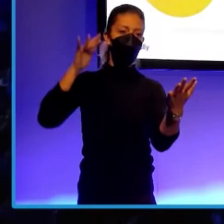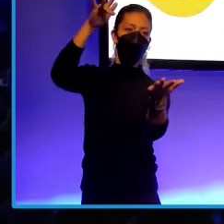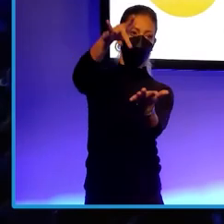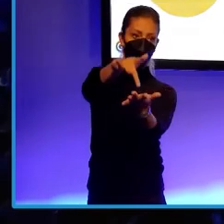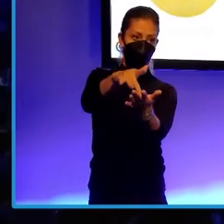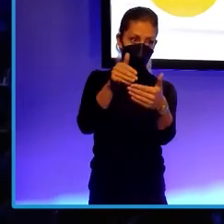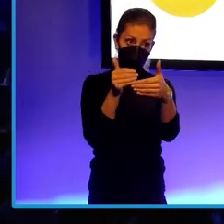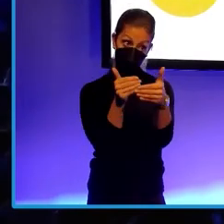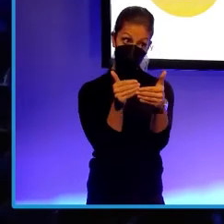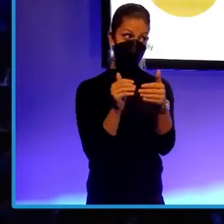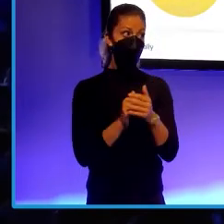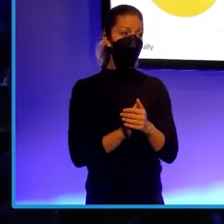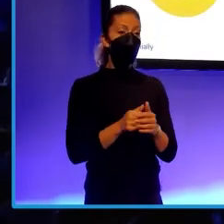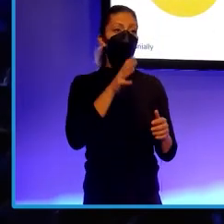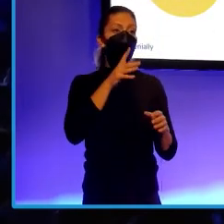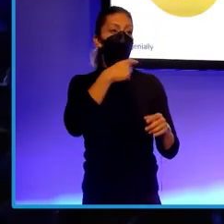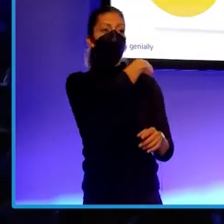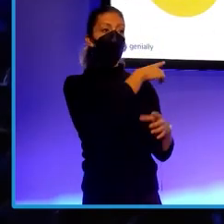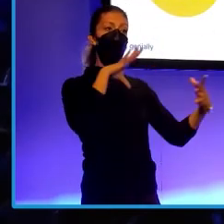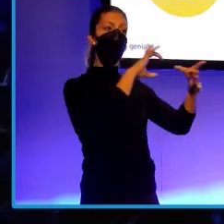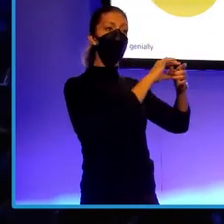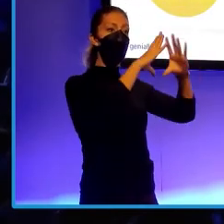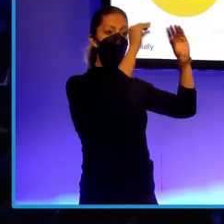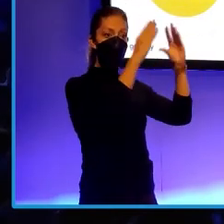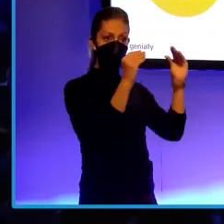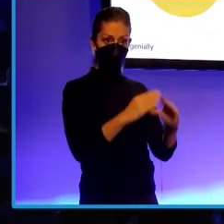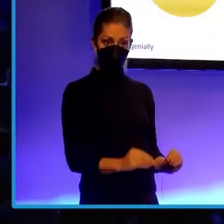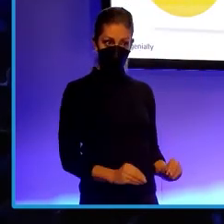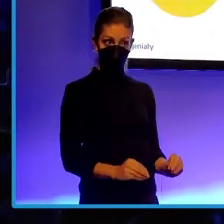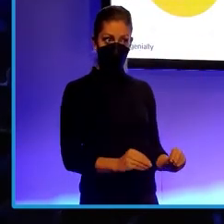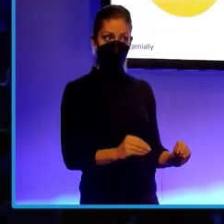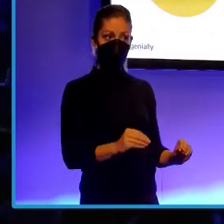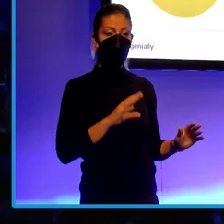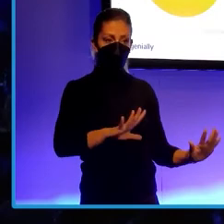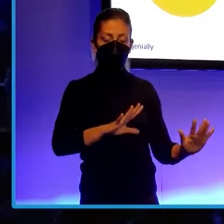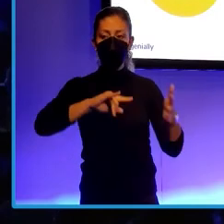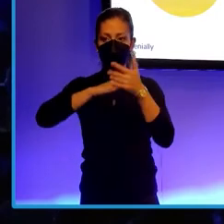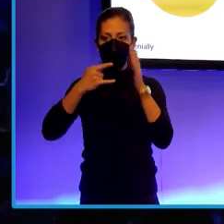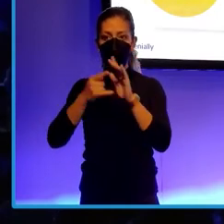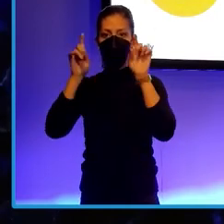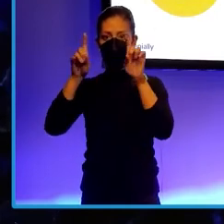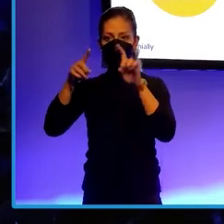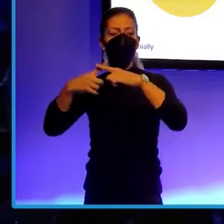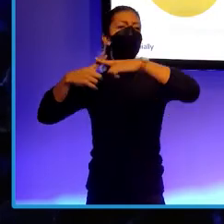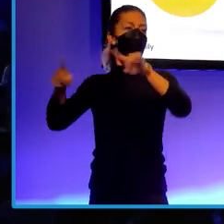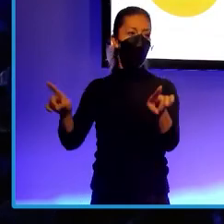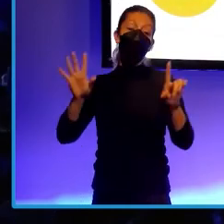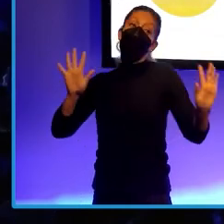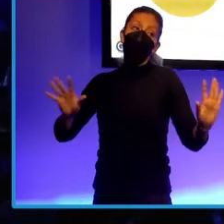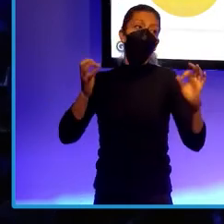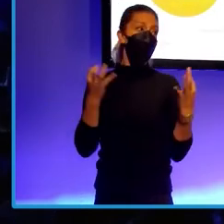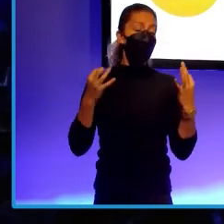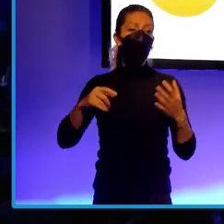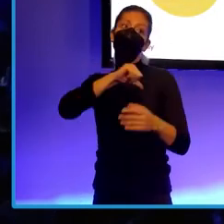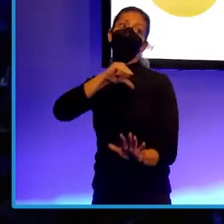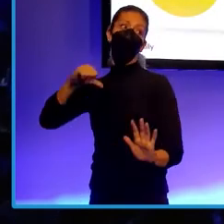aquí me estoy refiriendo a las universidades pero es que ya hay sistemas educativos totalmente distintos lo que pasa que son privados y lo